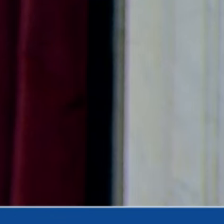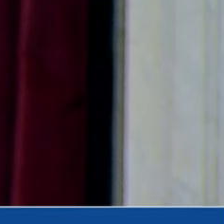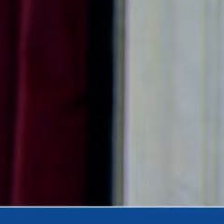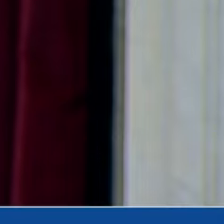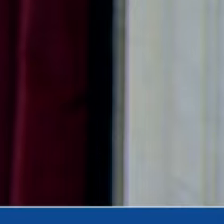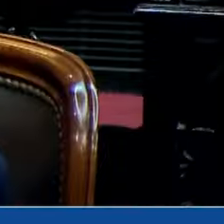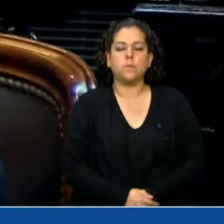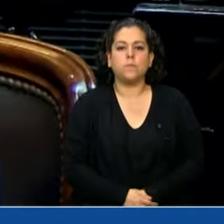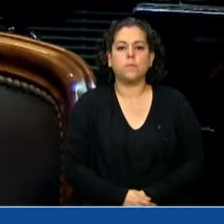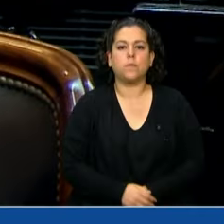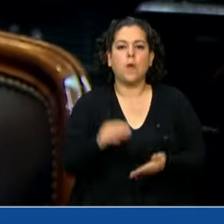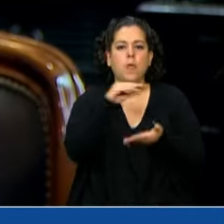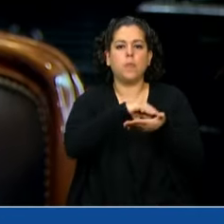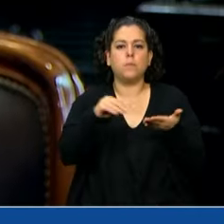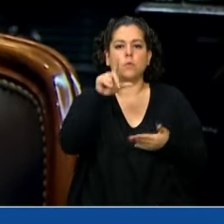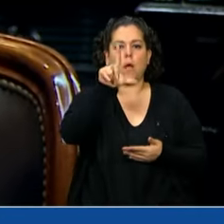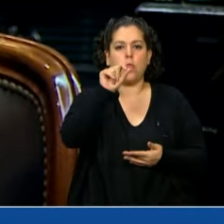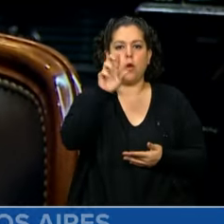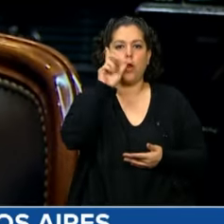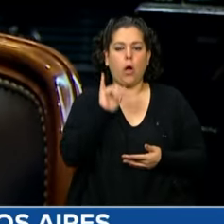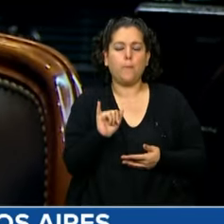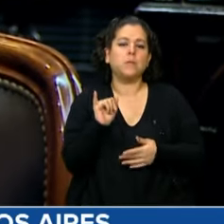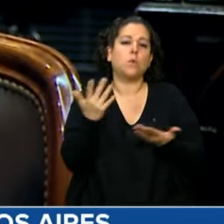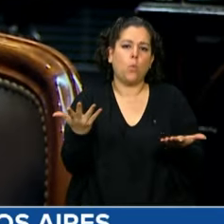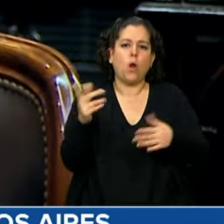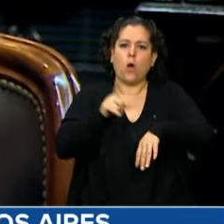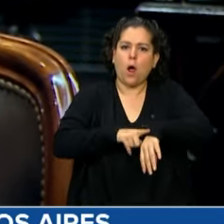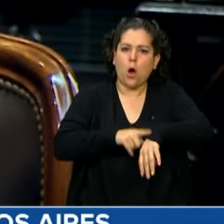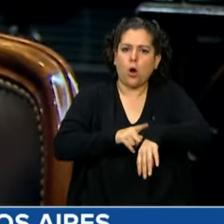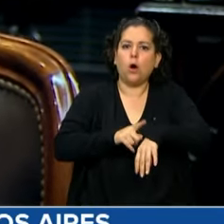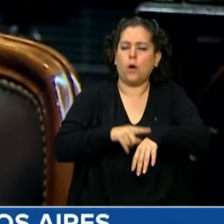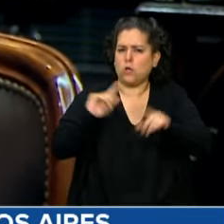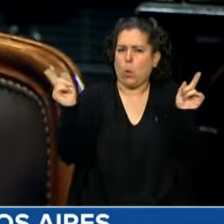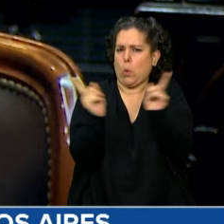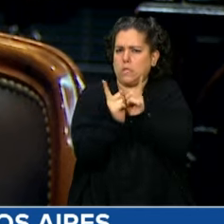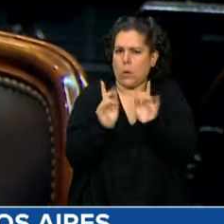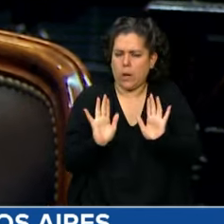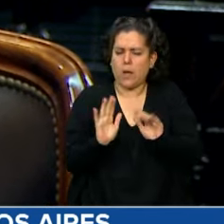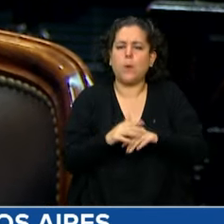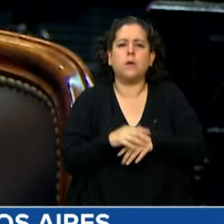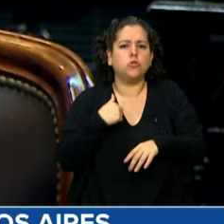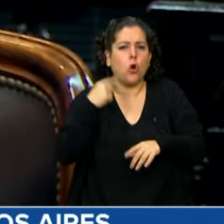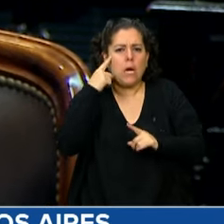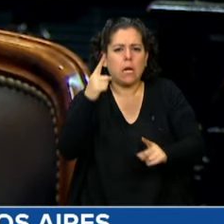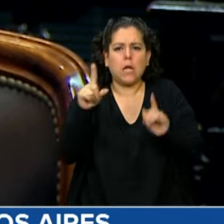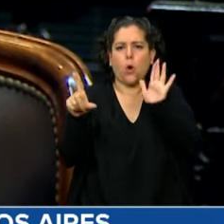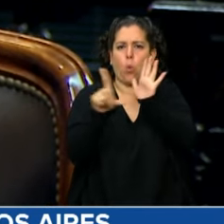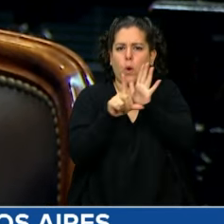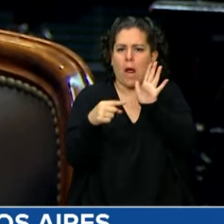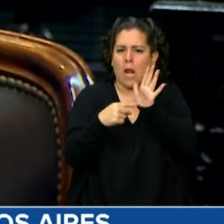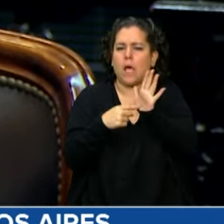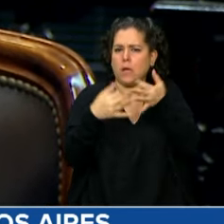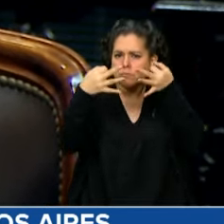López presidente en honora la la hora voy a ser muy muy breve creo que una ley que ya es